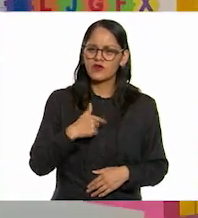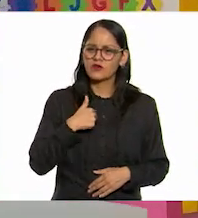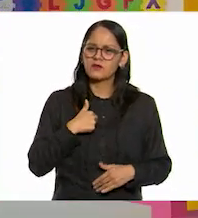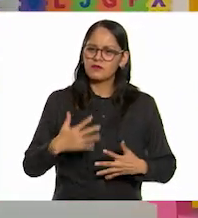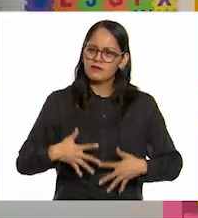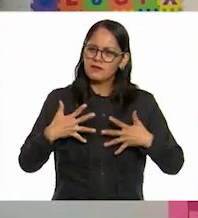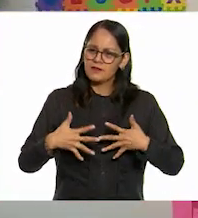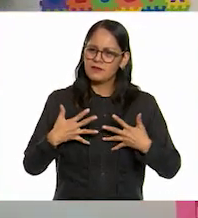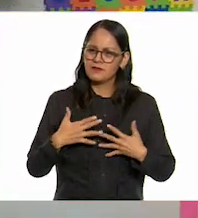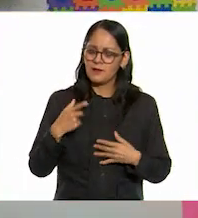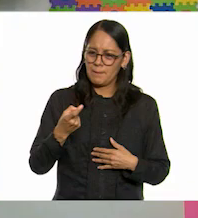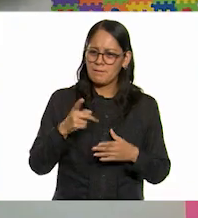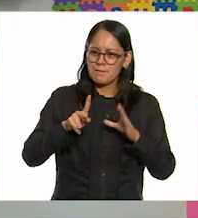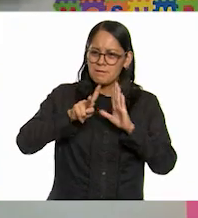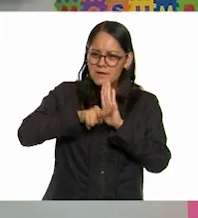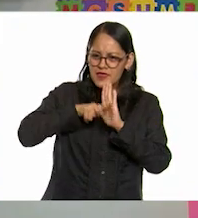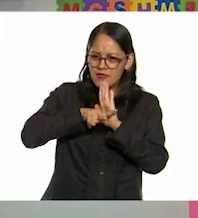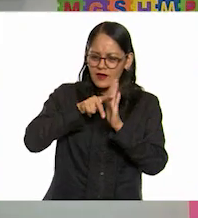lo que decía el video.